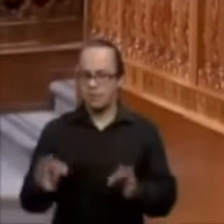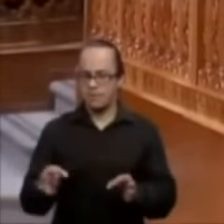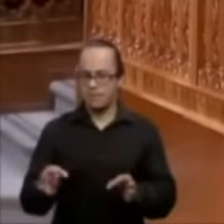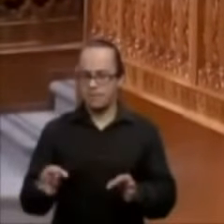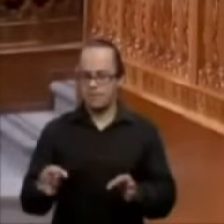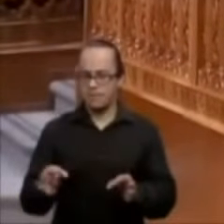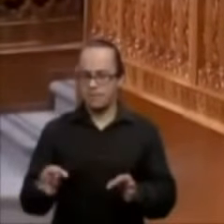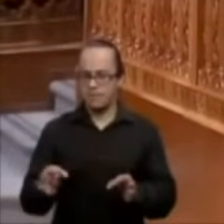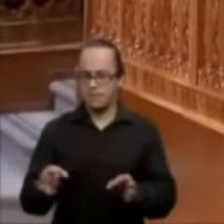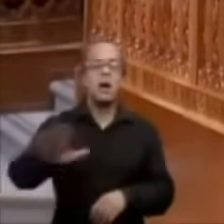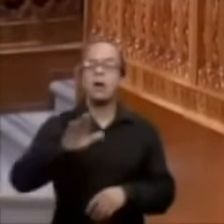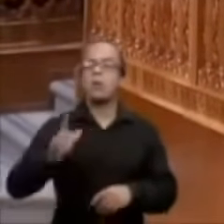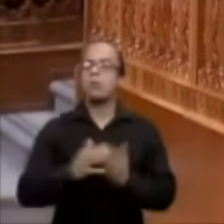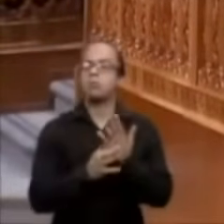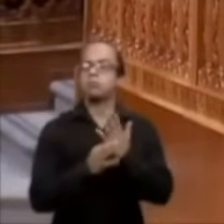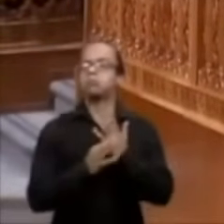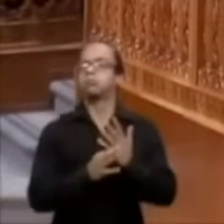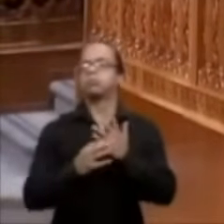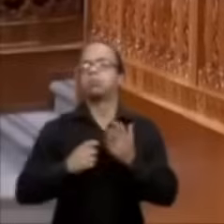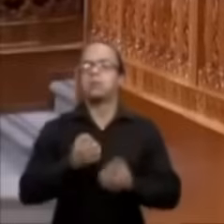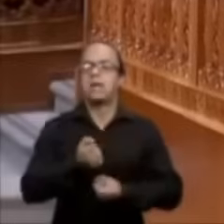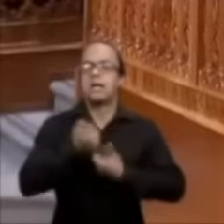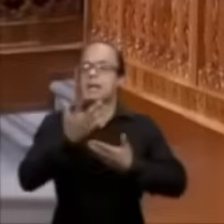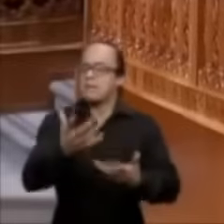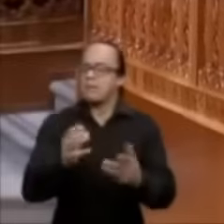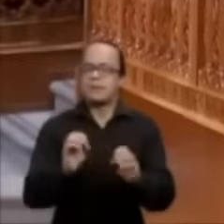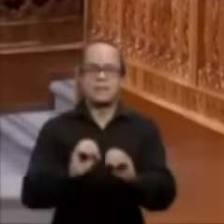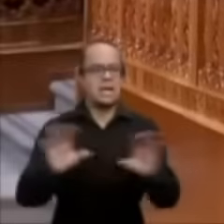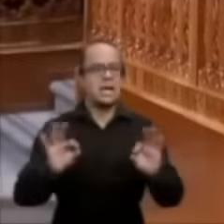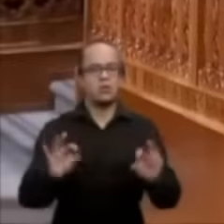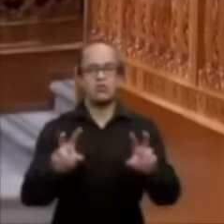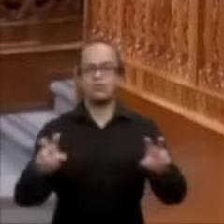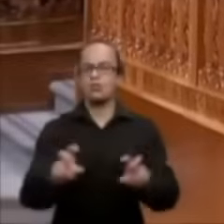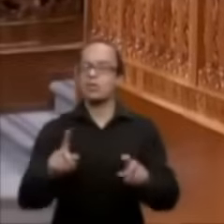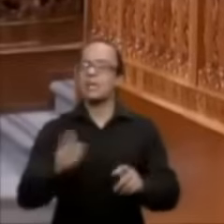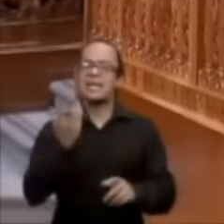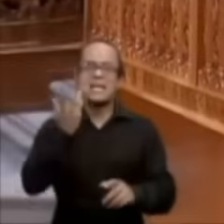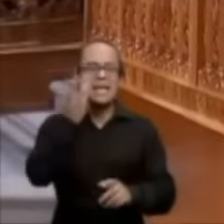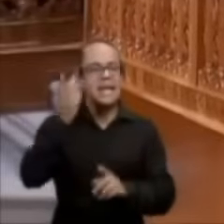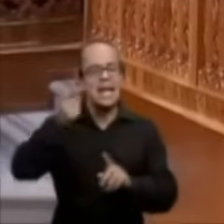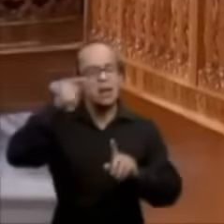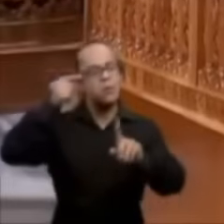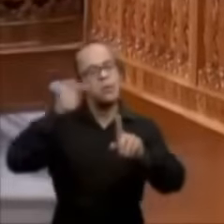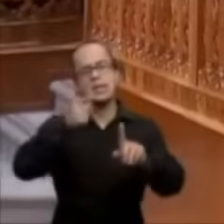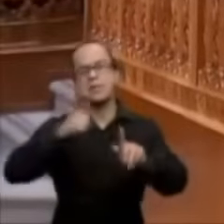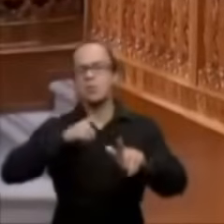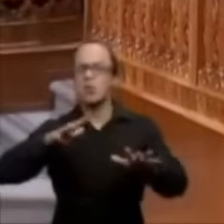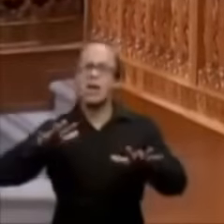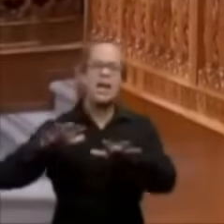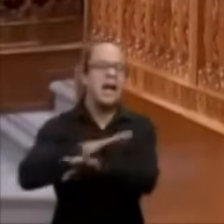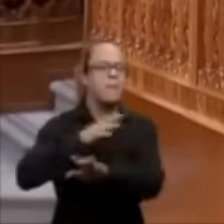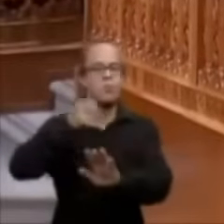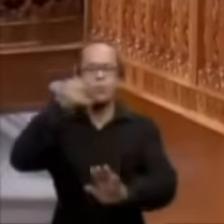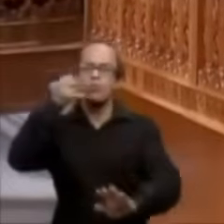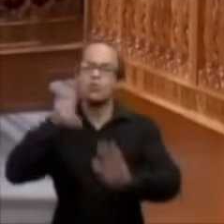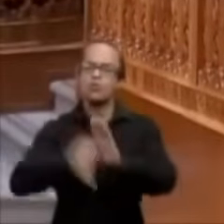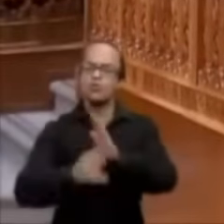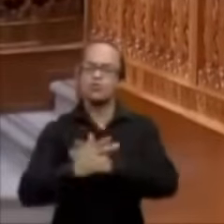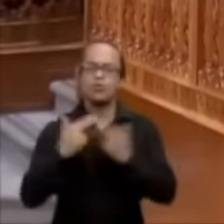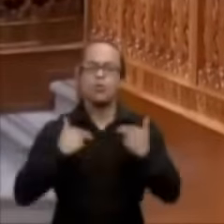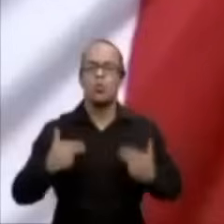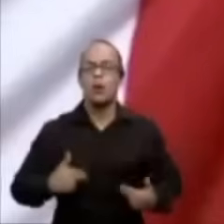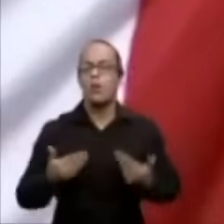se ha manifestado a favor de un cambio profundo, humanitario y democrático, que pone fin a